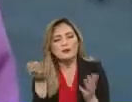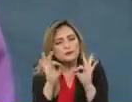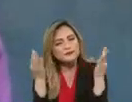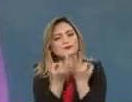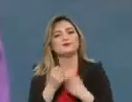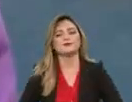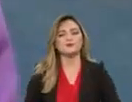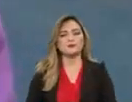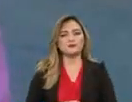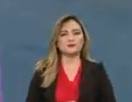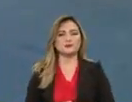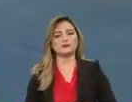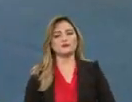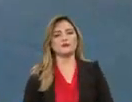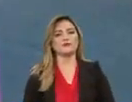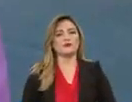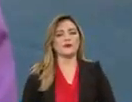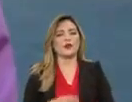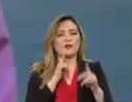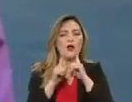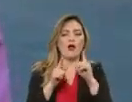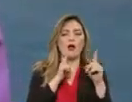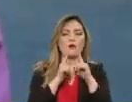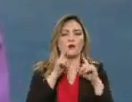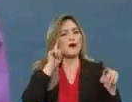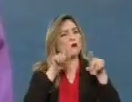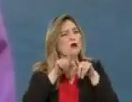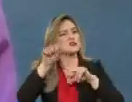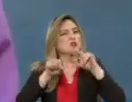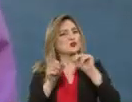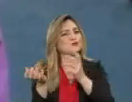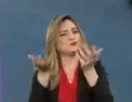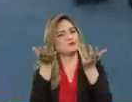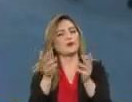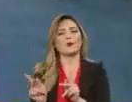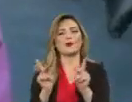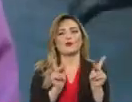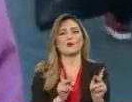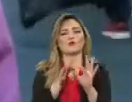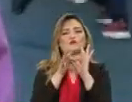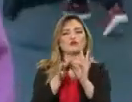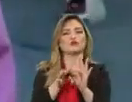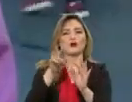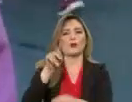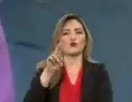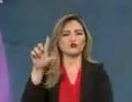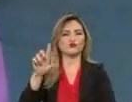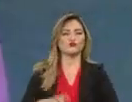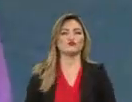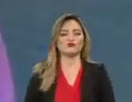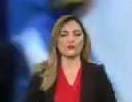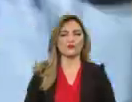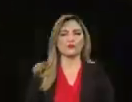comer. Luego de un largo y extenso diálogo, veamos si se llegó a acuerdos en la siguiente nota preparada por nuestro compañero Paul Cuello.